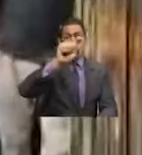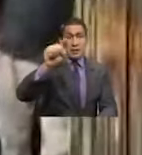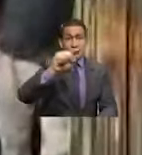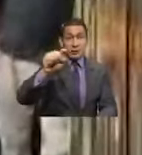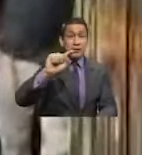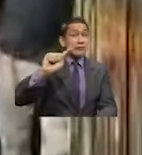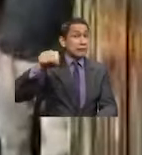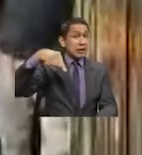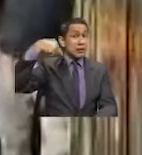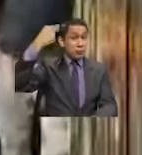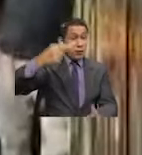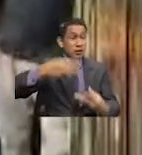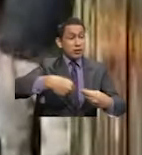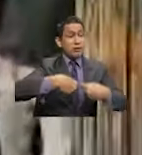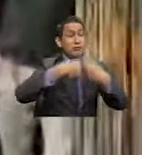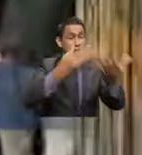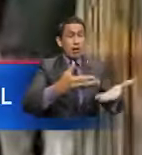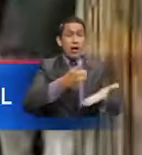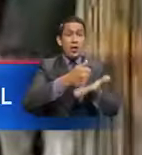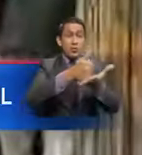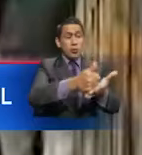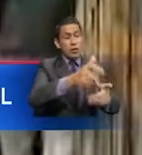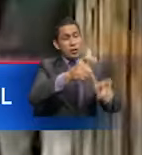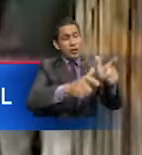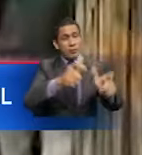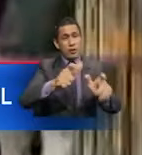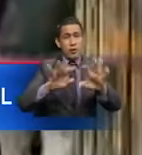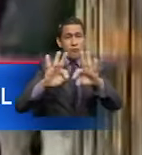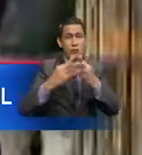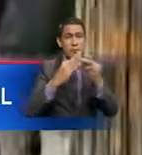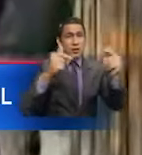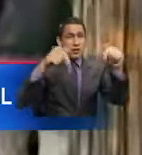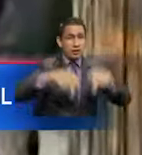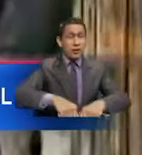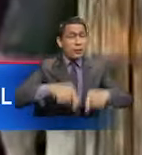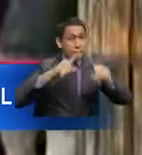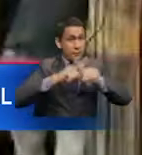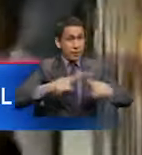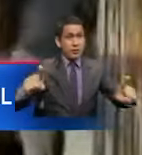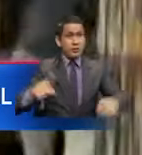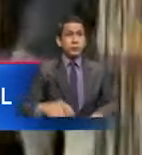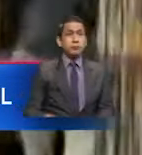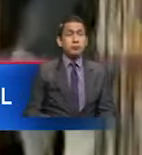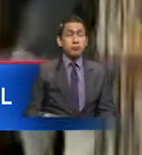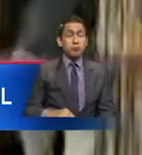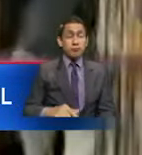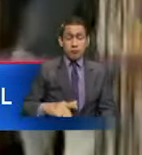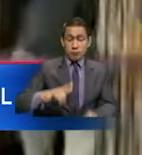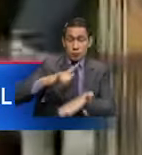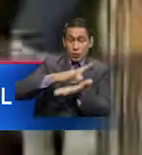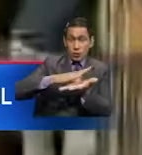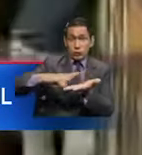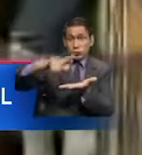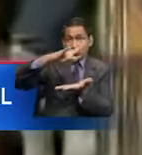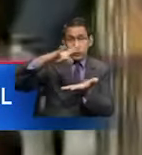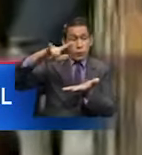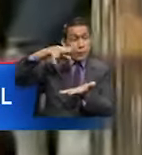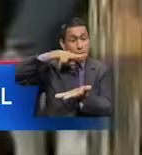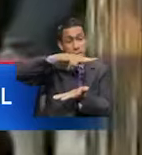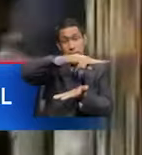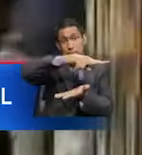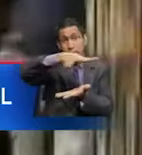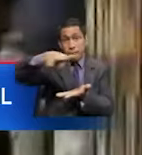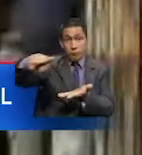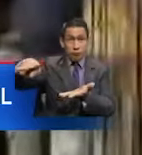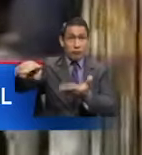horas, respondiendo a tu pregunta, Caridad. Pero ahora quiero mostrarles, televidentes, ya ustedes vieron las imágenes aéreas, ya vieron lo que está ocurriendo en las